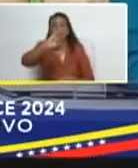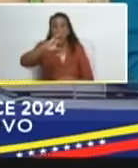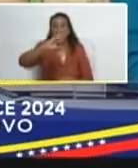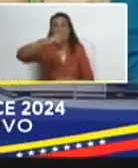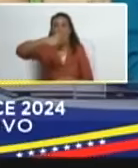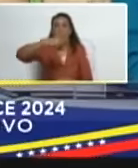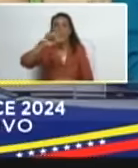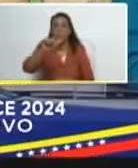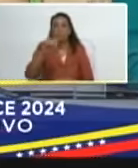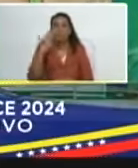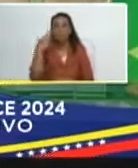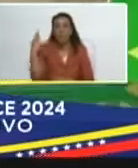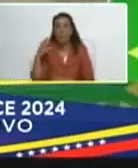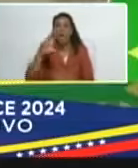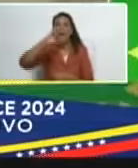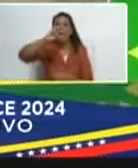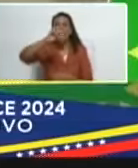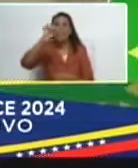las medusas.